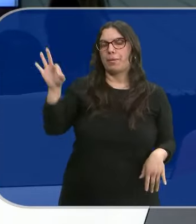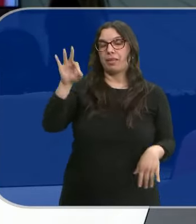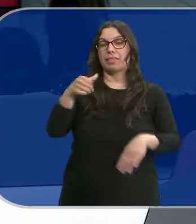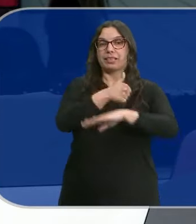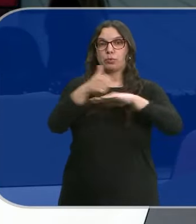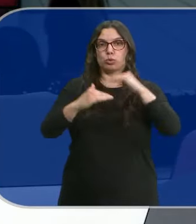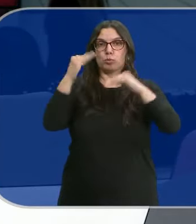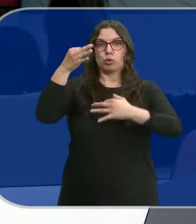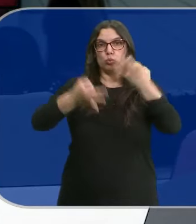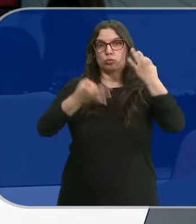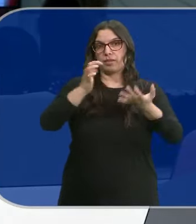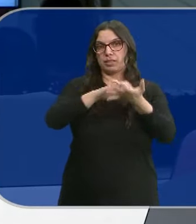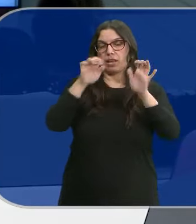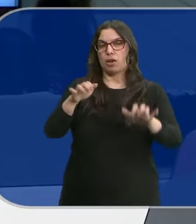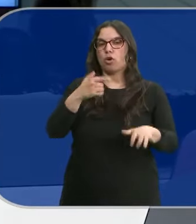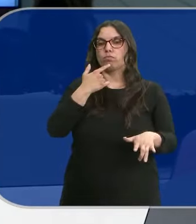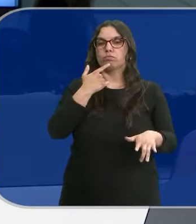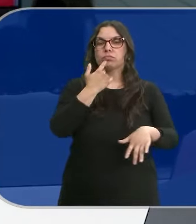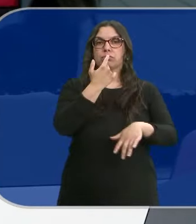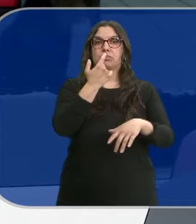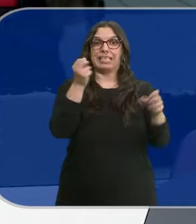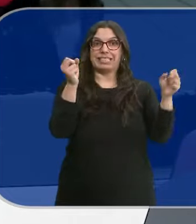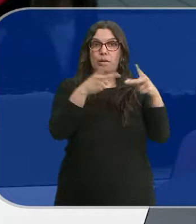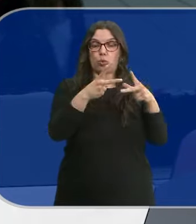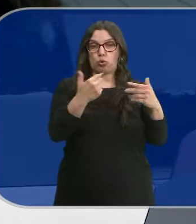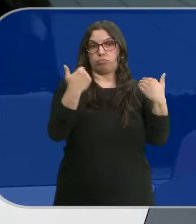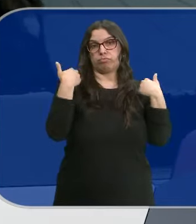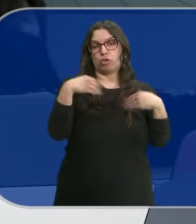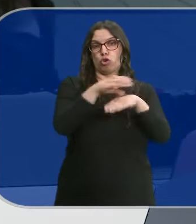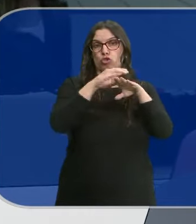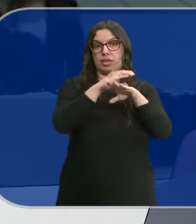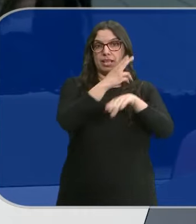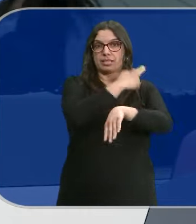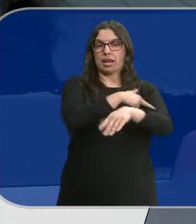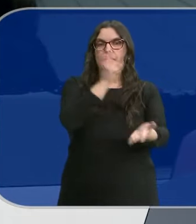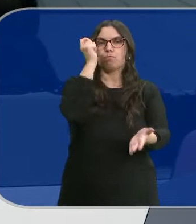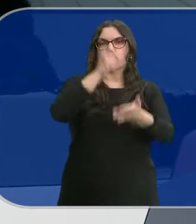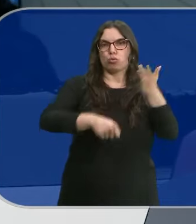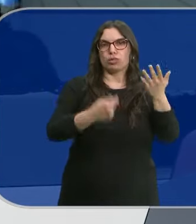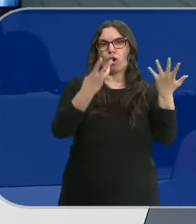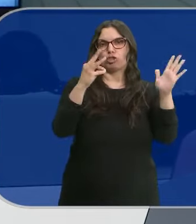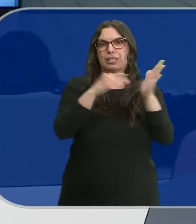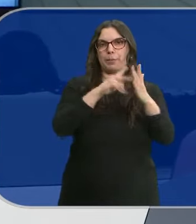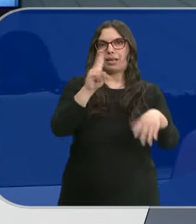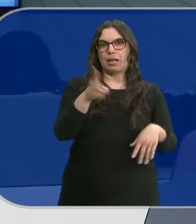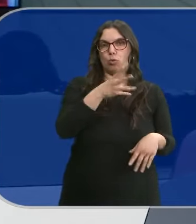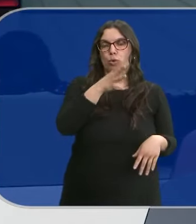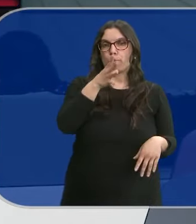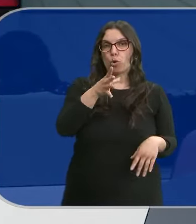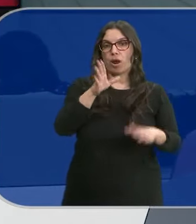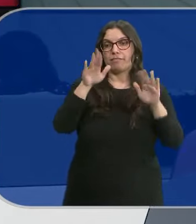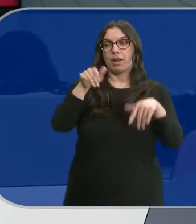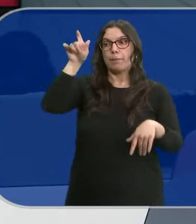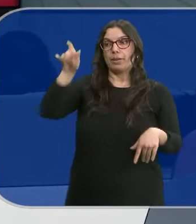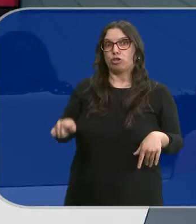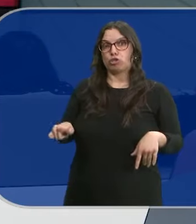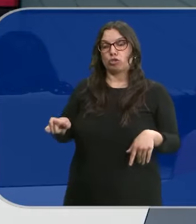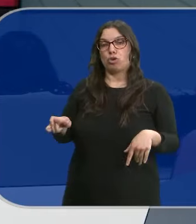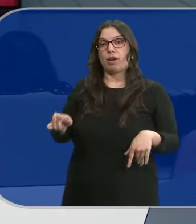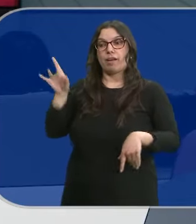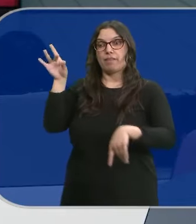Superior de Justicia de Castilla y León le ha impuesto a la aseguradora de la Consejería de Sanidad una multa de 80.000 euros por dejar mudo a un enfermo.